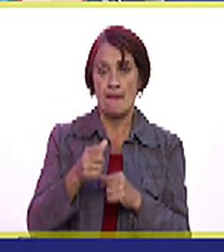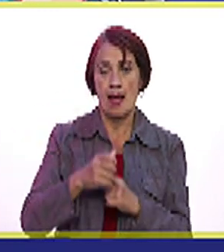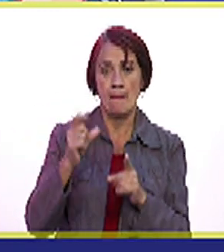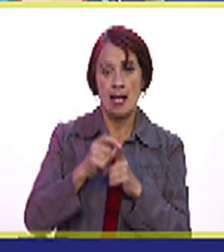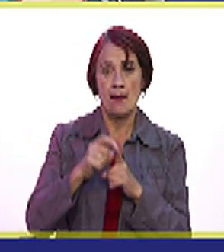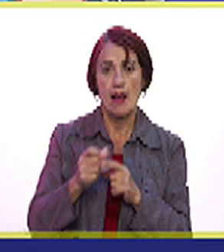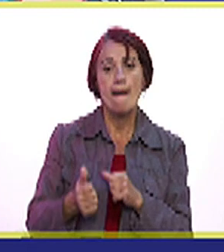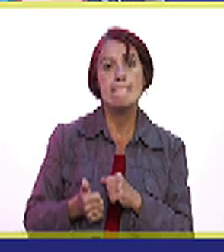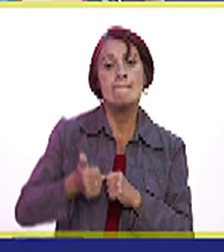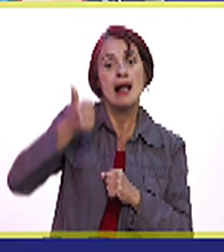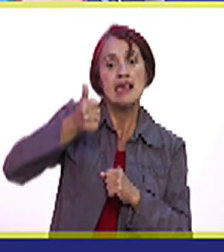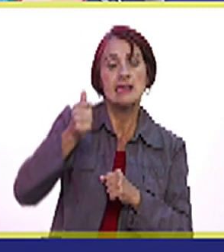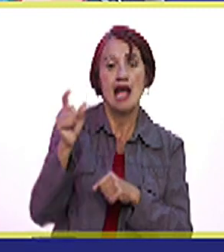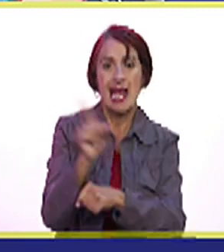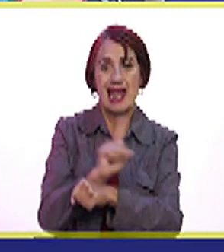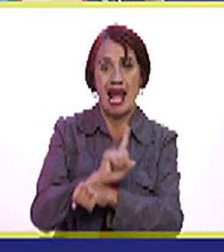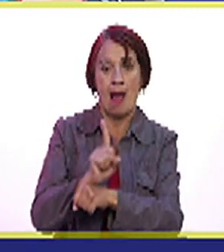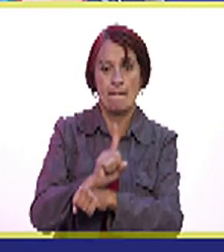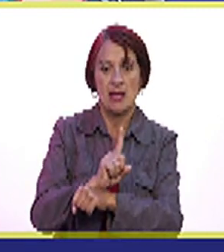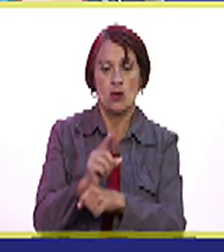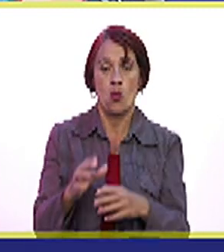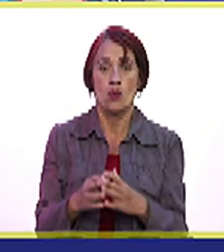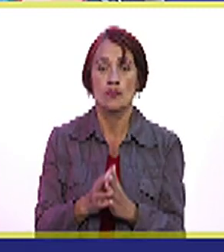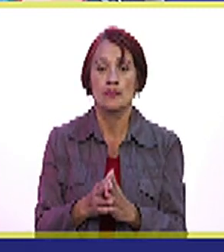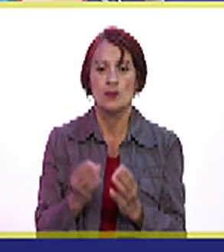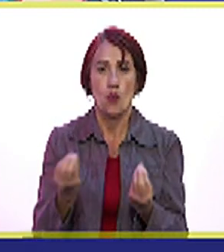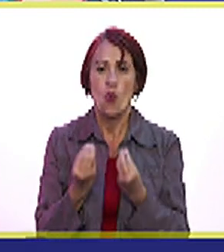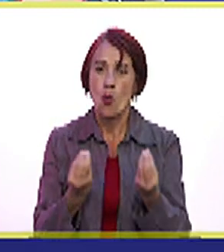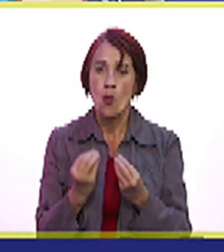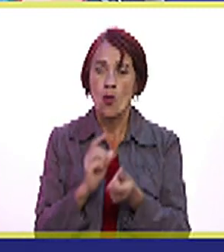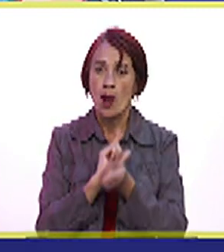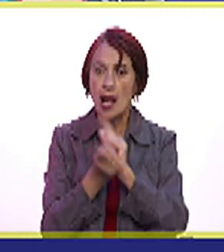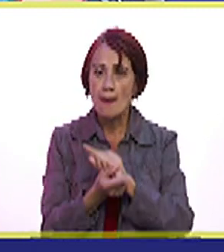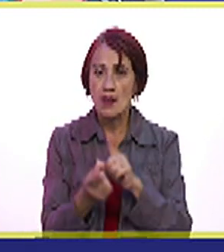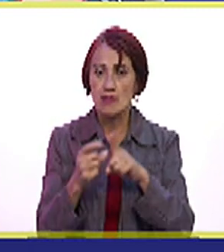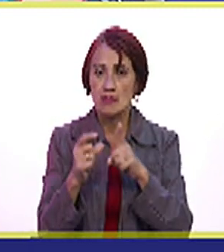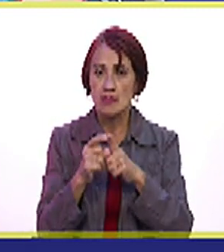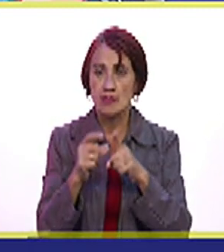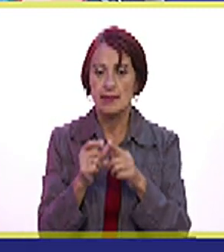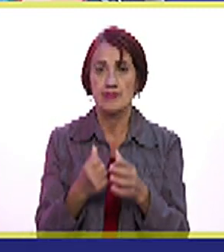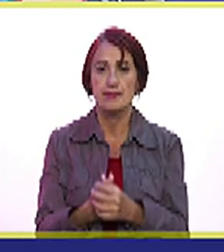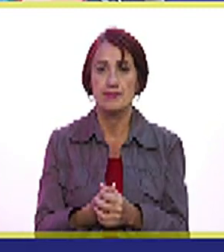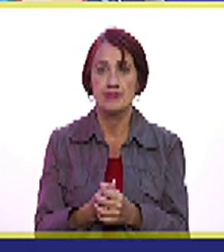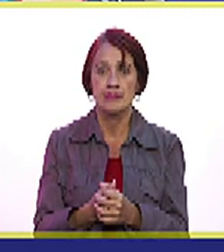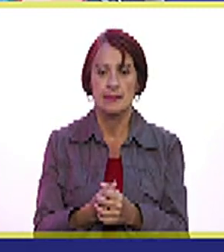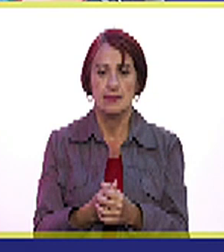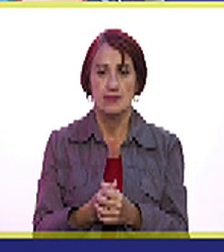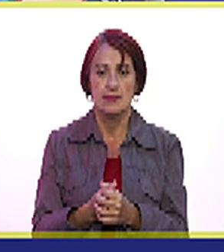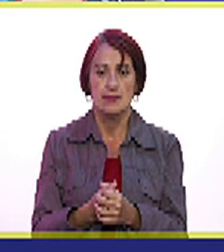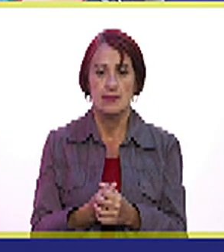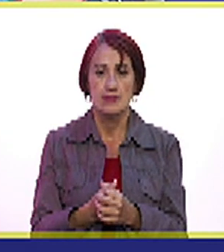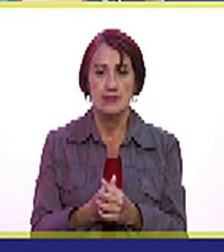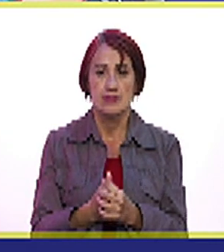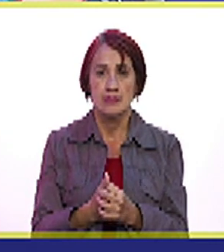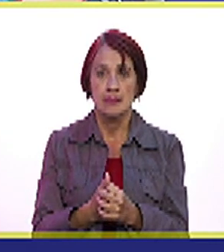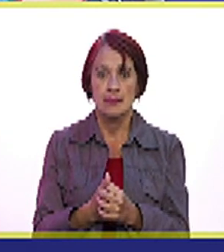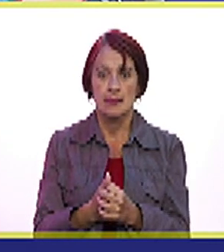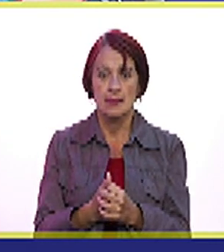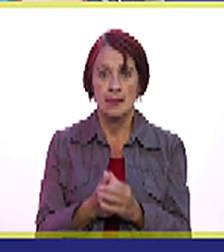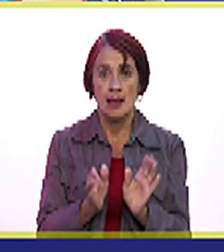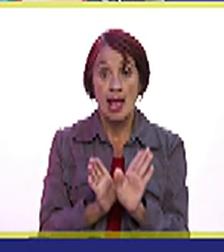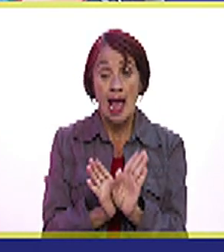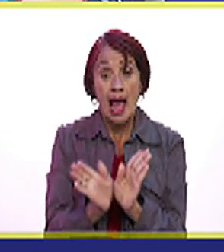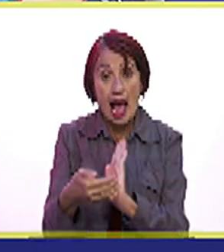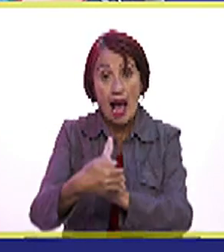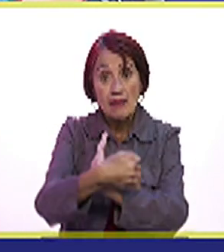forma eso, porque anteriormente no hicimos esos cambios. Aquí tenemos Angela's room is the cleanest. La habitación de